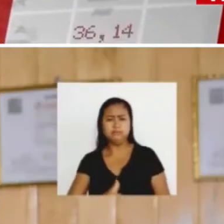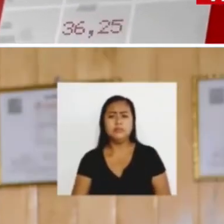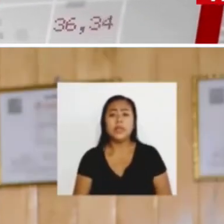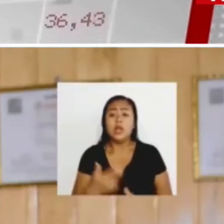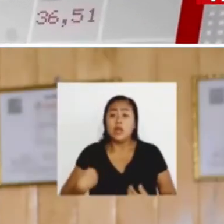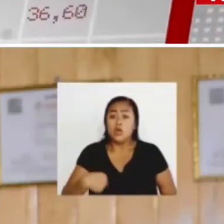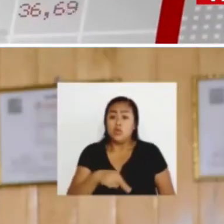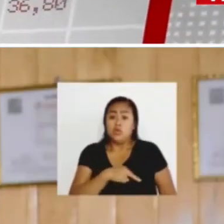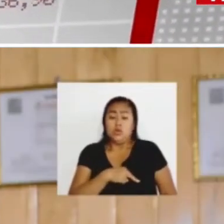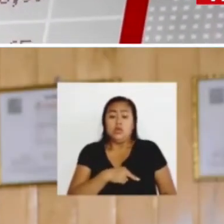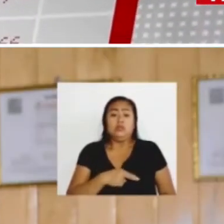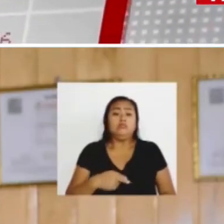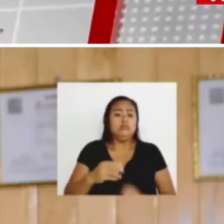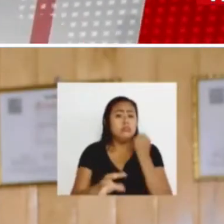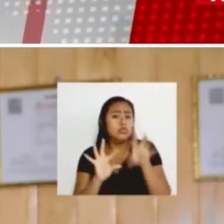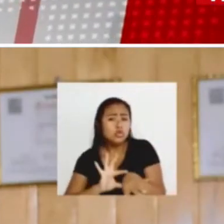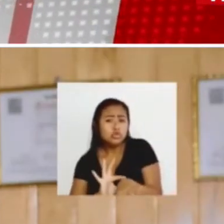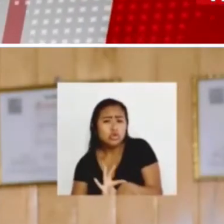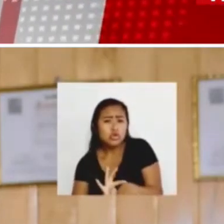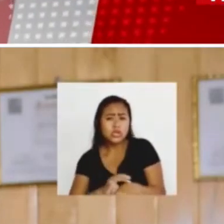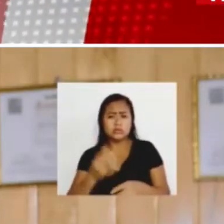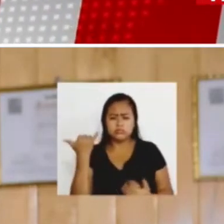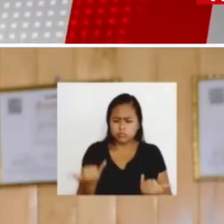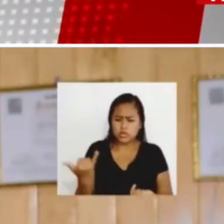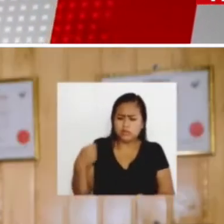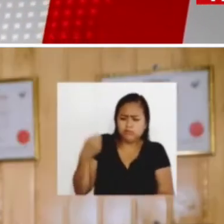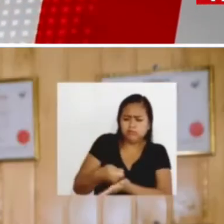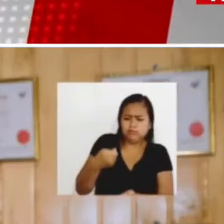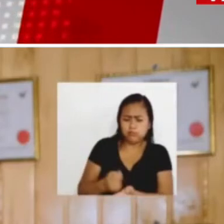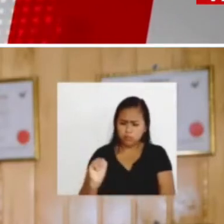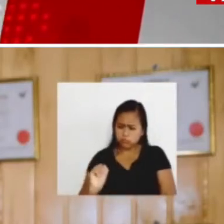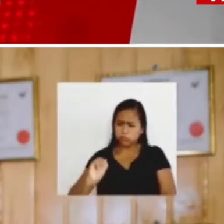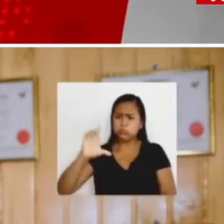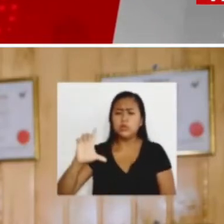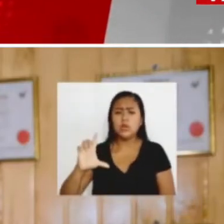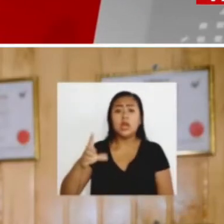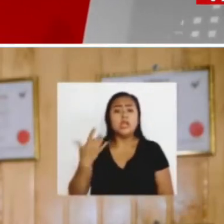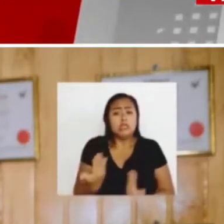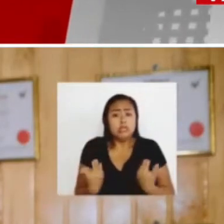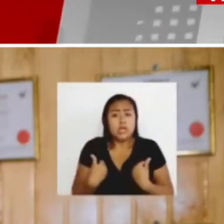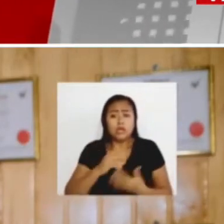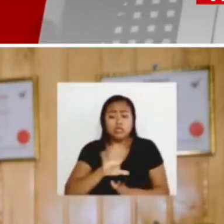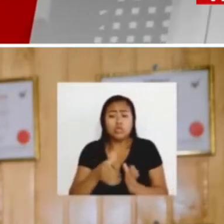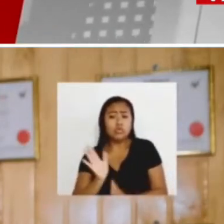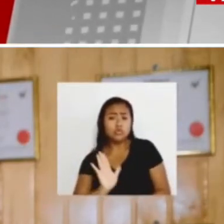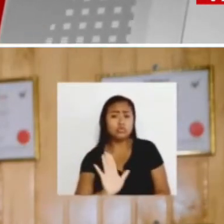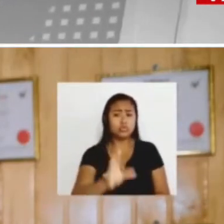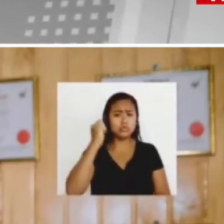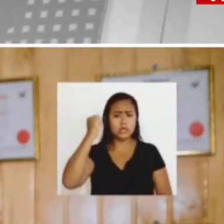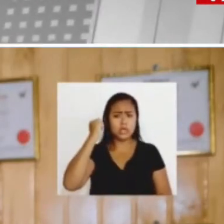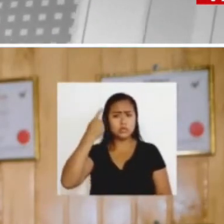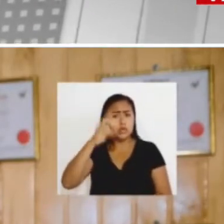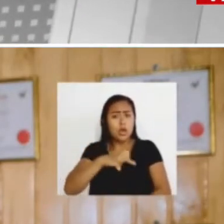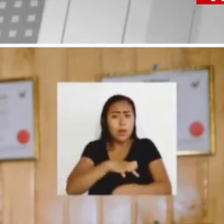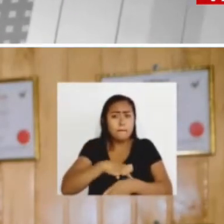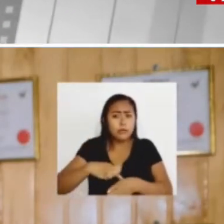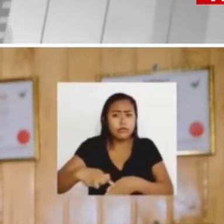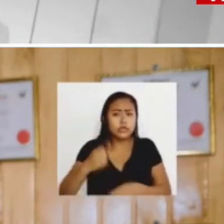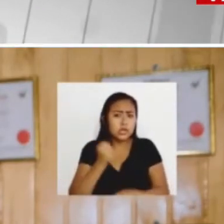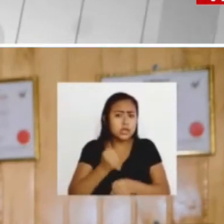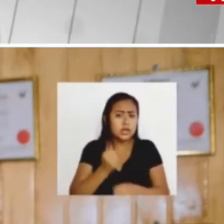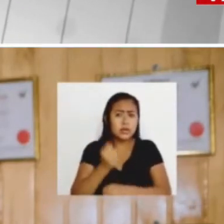porque casi todas las personas que viven ahí siempre viven, pues te digo, en zozobra, y queremos llevarles nosotros una